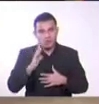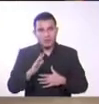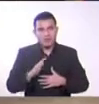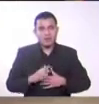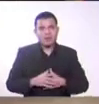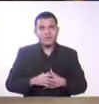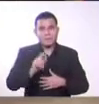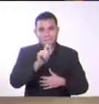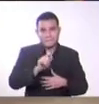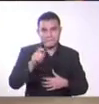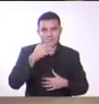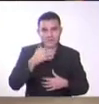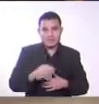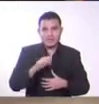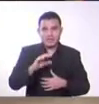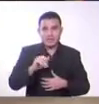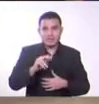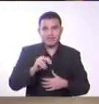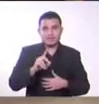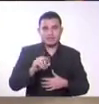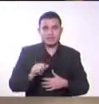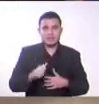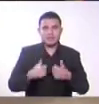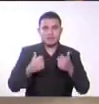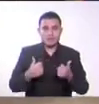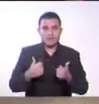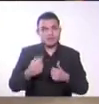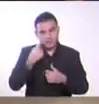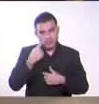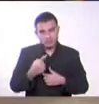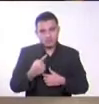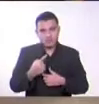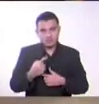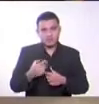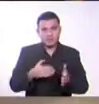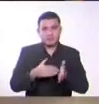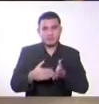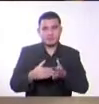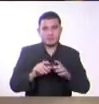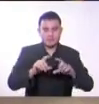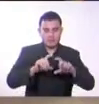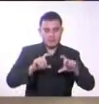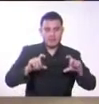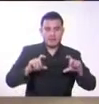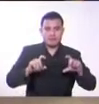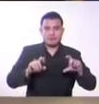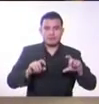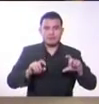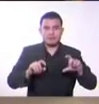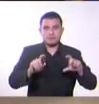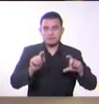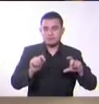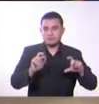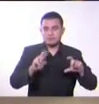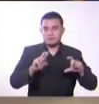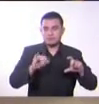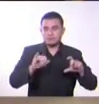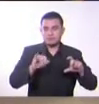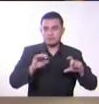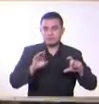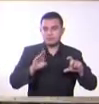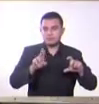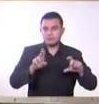Candy? Me parece excelente, Federico. Bueno, vamos a si ver. quiere comenzamos con esta palabra que se llama tributo y la